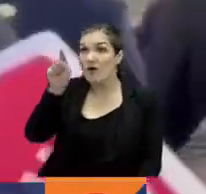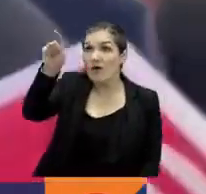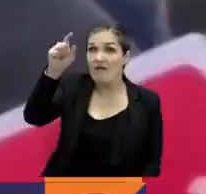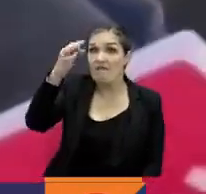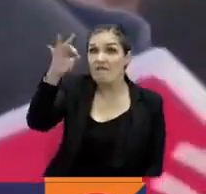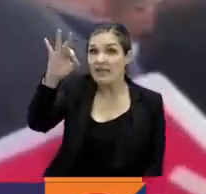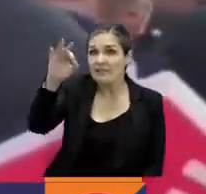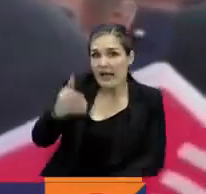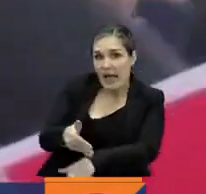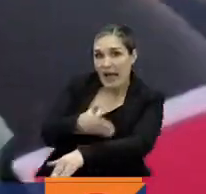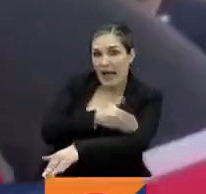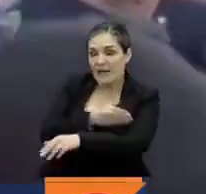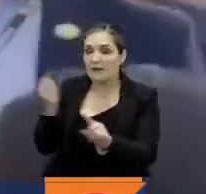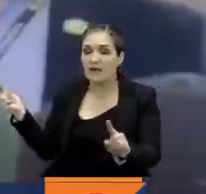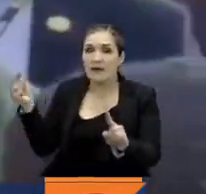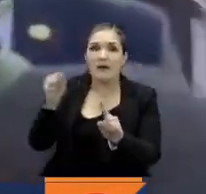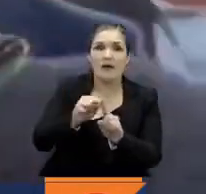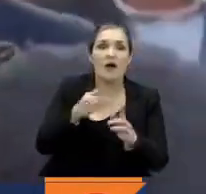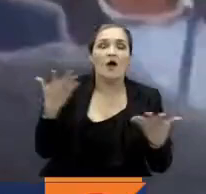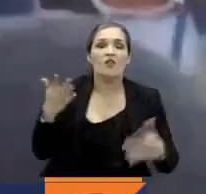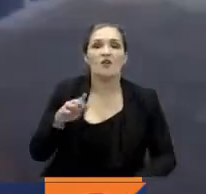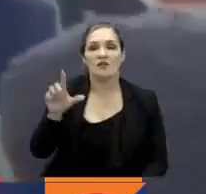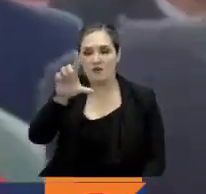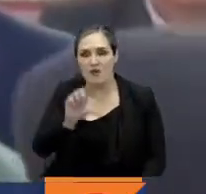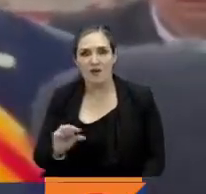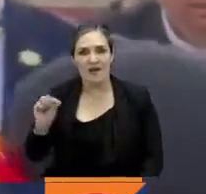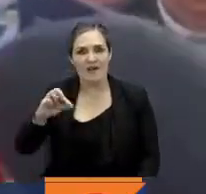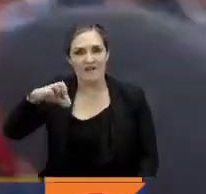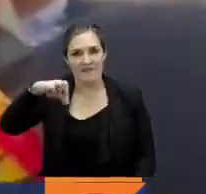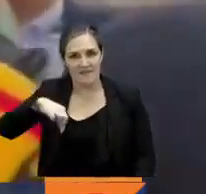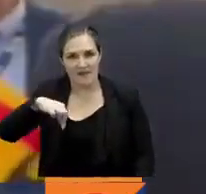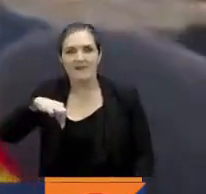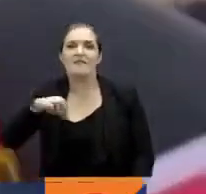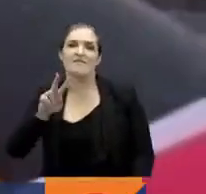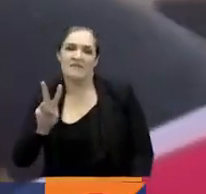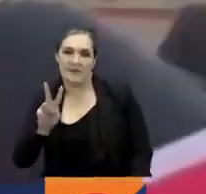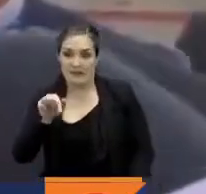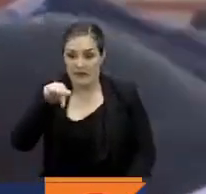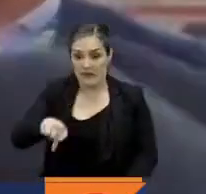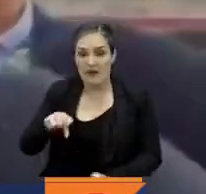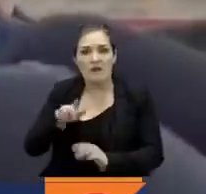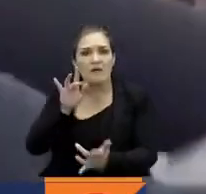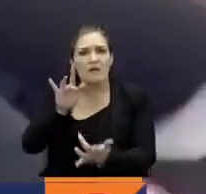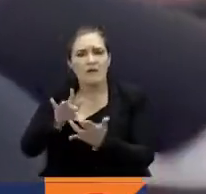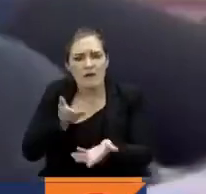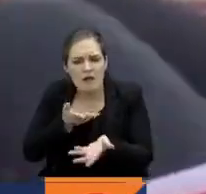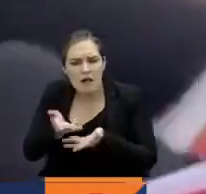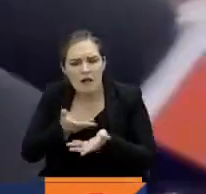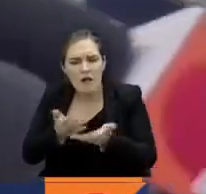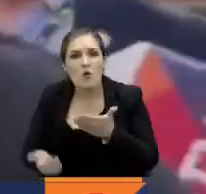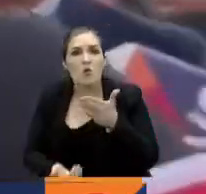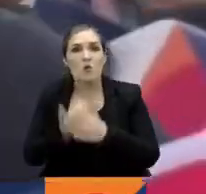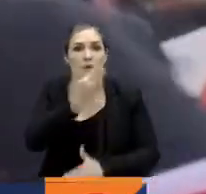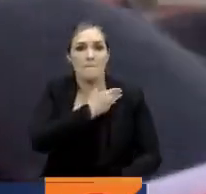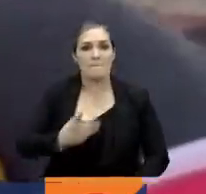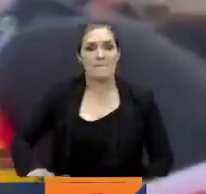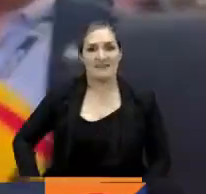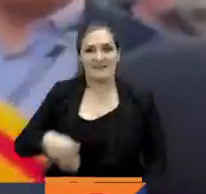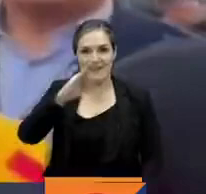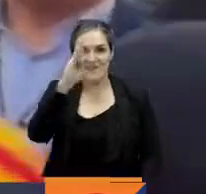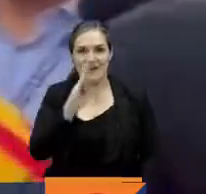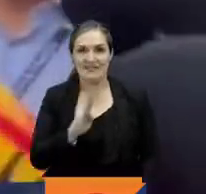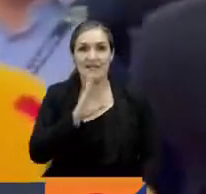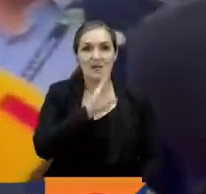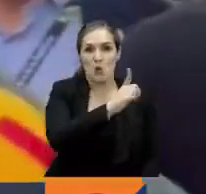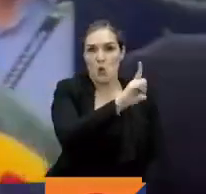una escala en la isla de Cabo Verde, en África. Allí se espera pueda reunir por algunos minutos con el presidente electo de Brasil, Luis Inácio